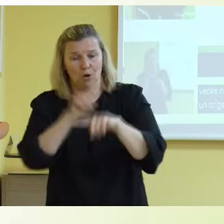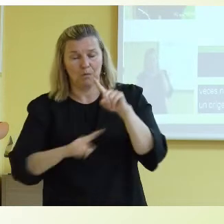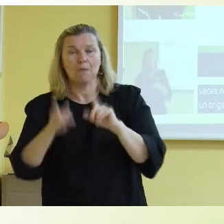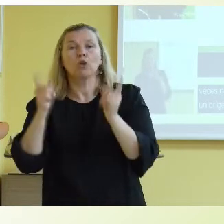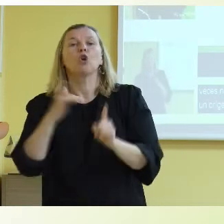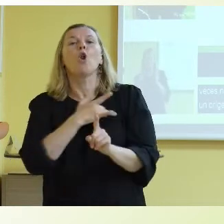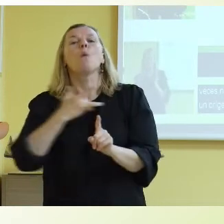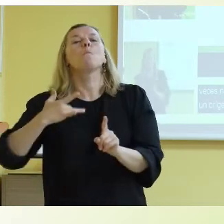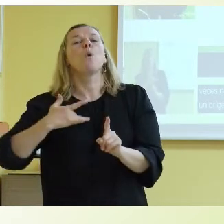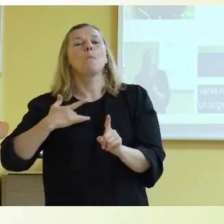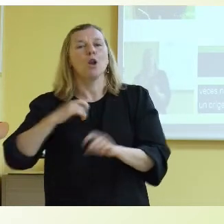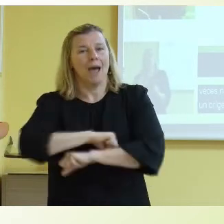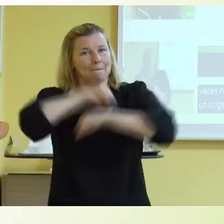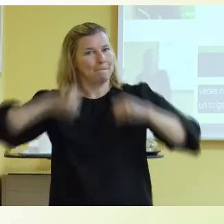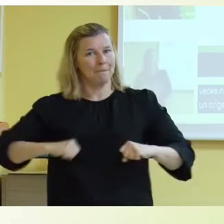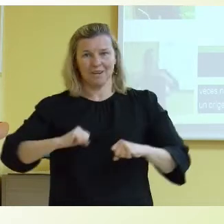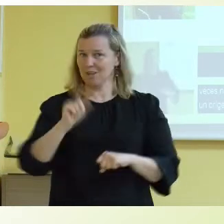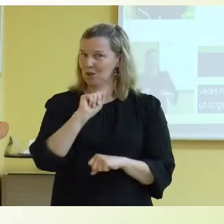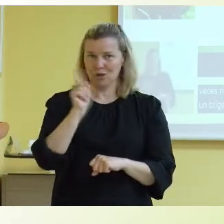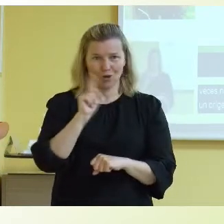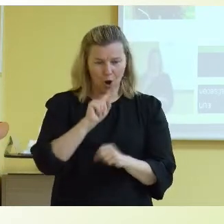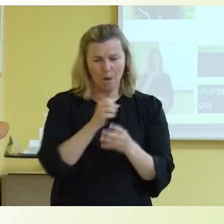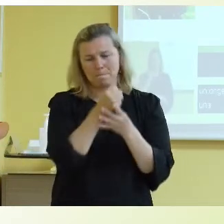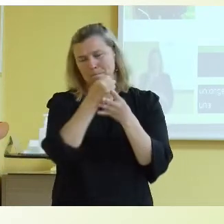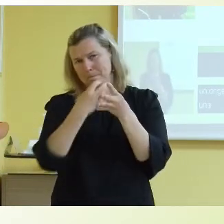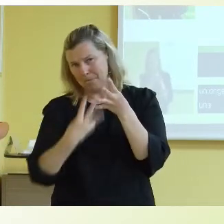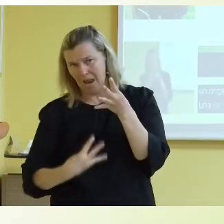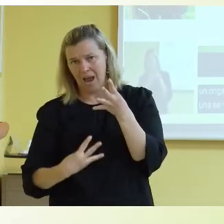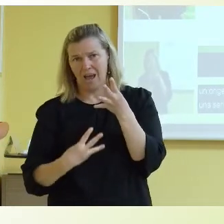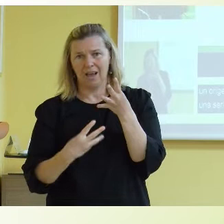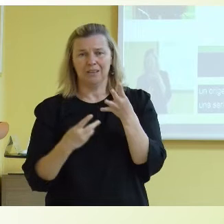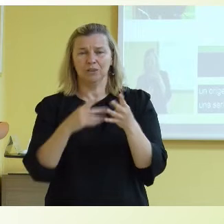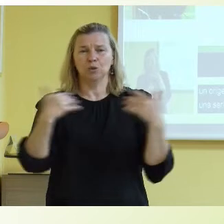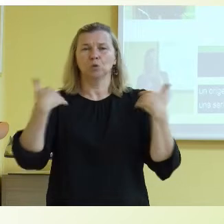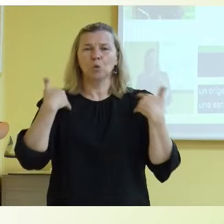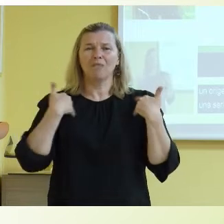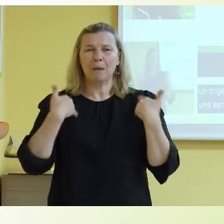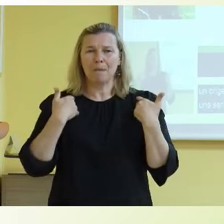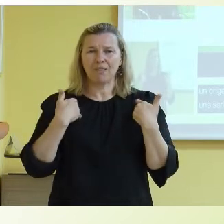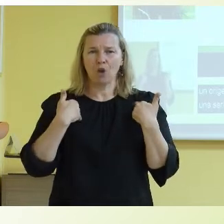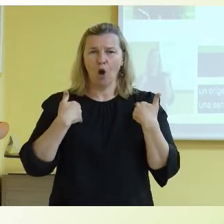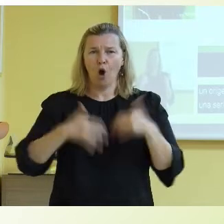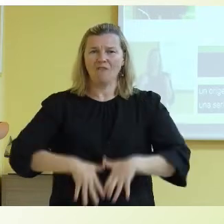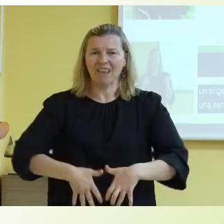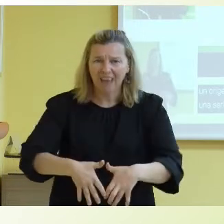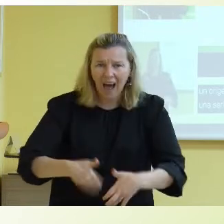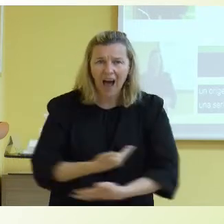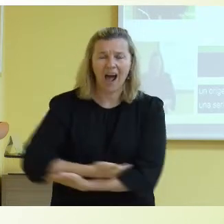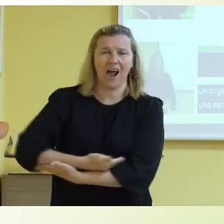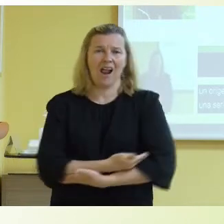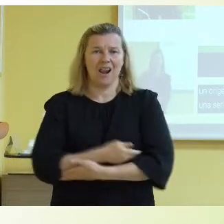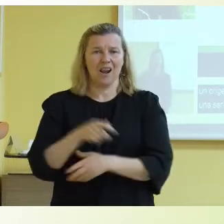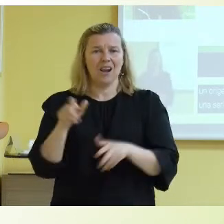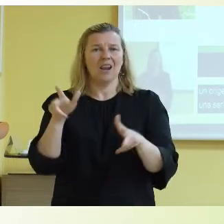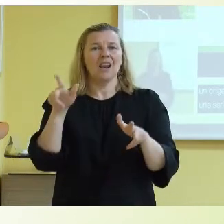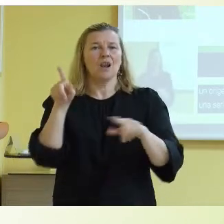pulmonares, de maduración pulmonar, que es lo que podemos conocer, sino problemas de sufrimientos fetales, etcétera, y trastornos cognitivos, trastornos